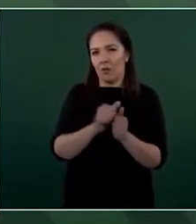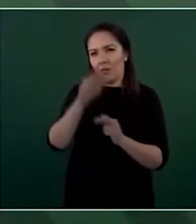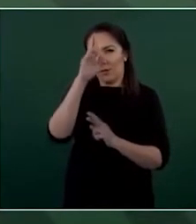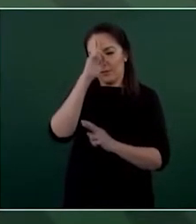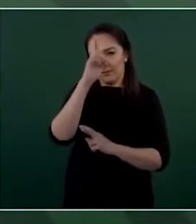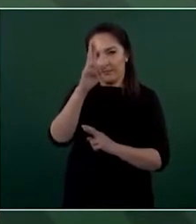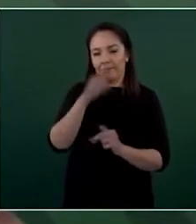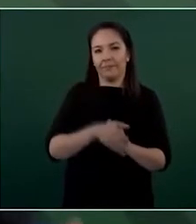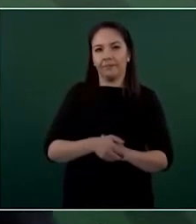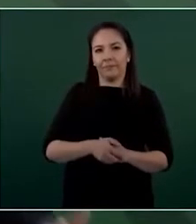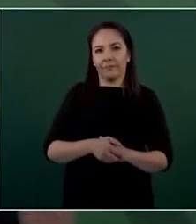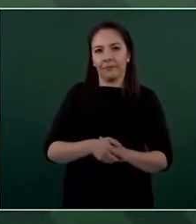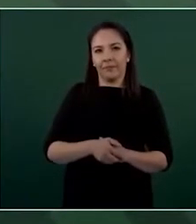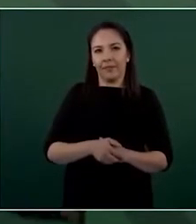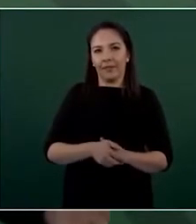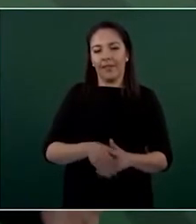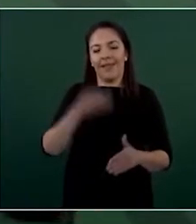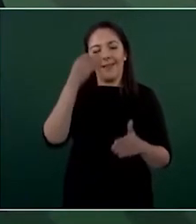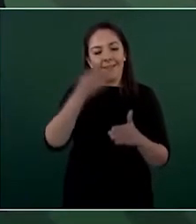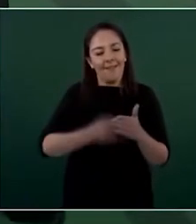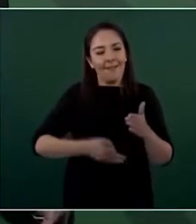que hace falta más